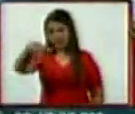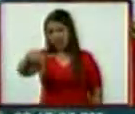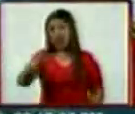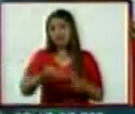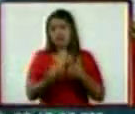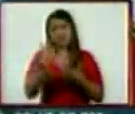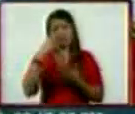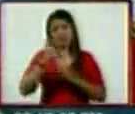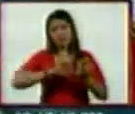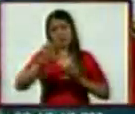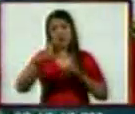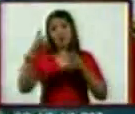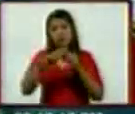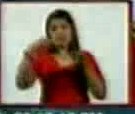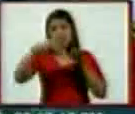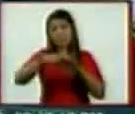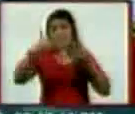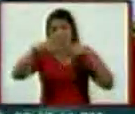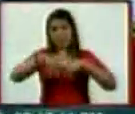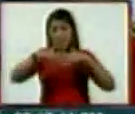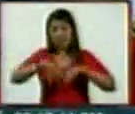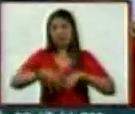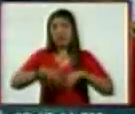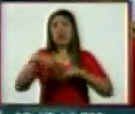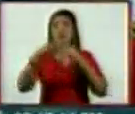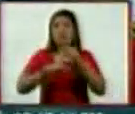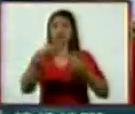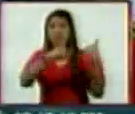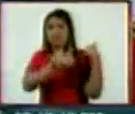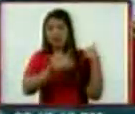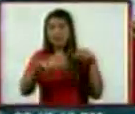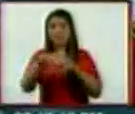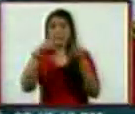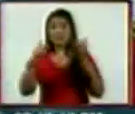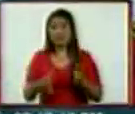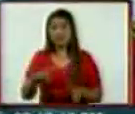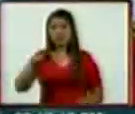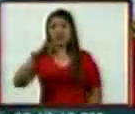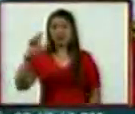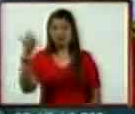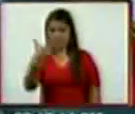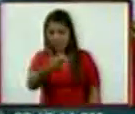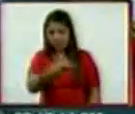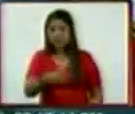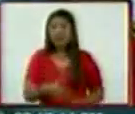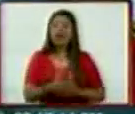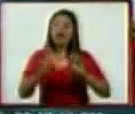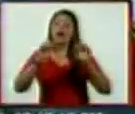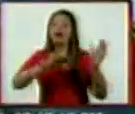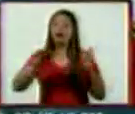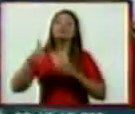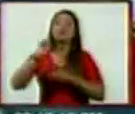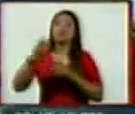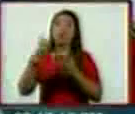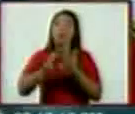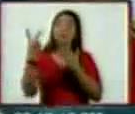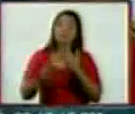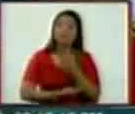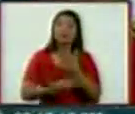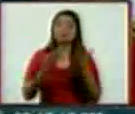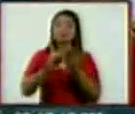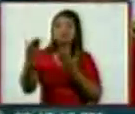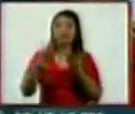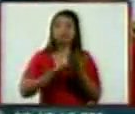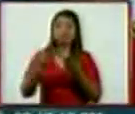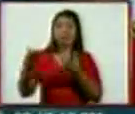evaluar junto con PDVSA, eso lo hará el ministro Jaime Eltrudy. Y se activará un programa de financiamiento para las unidades de